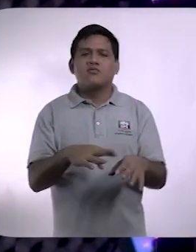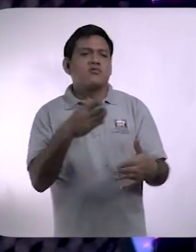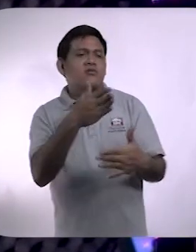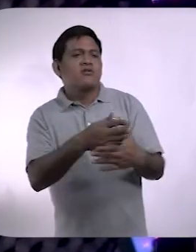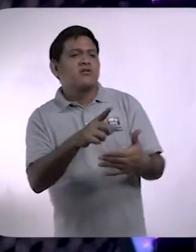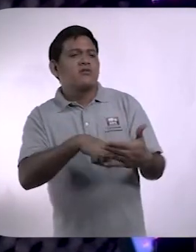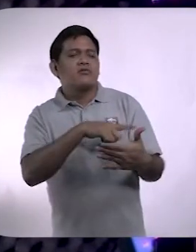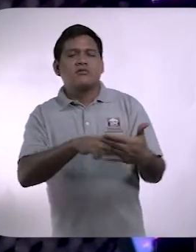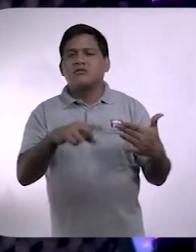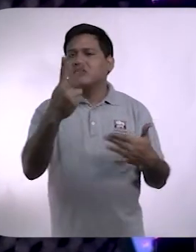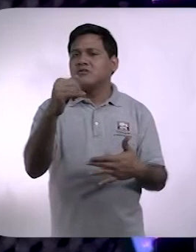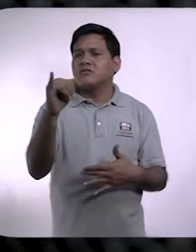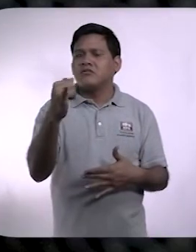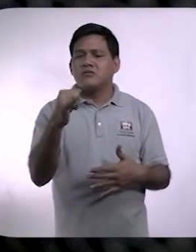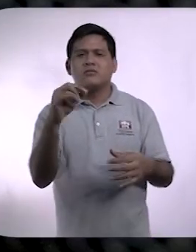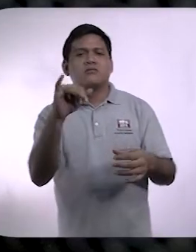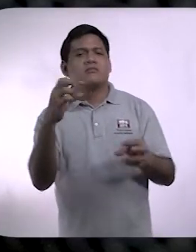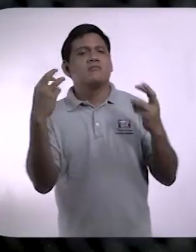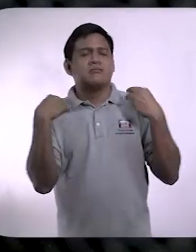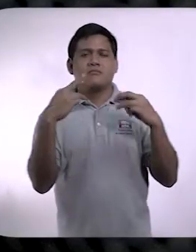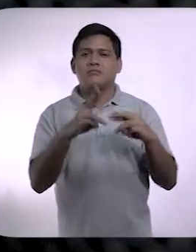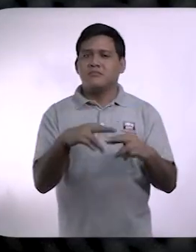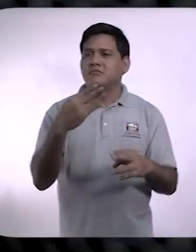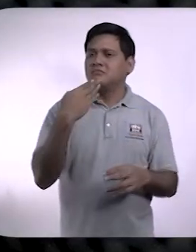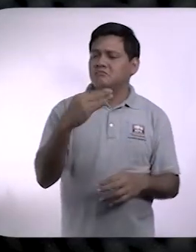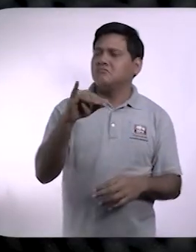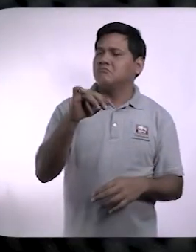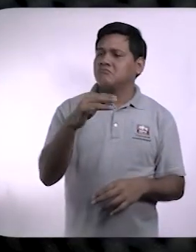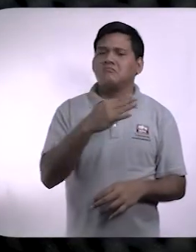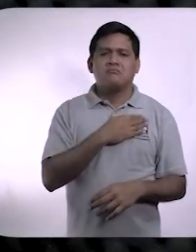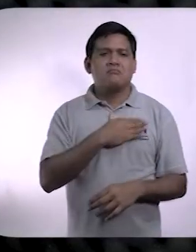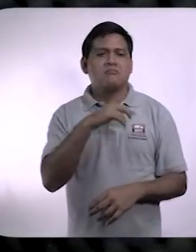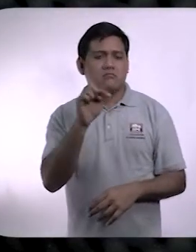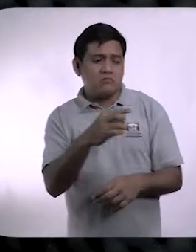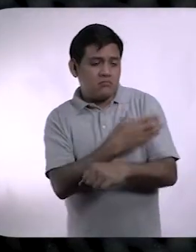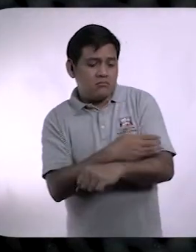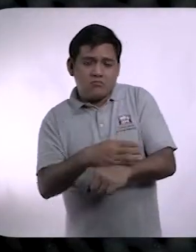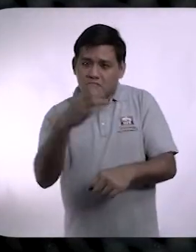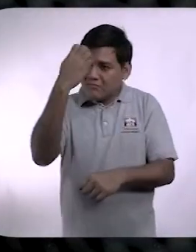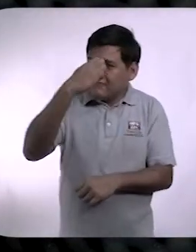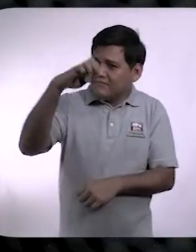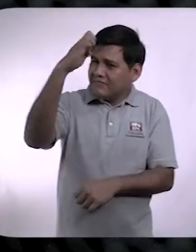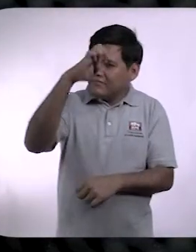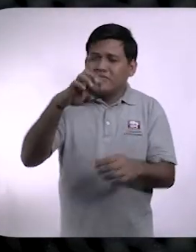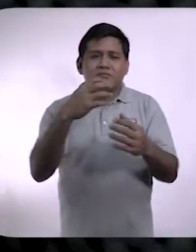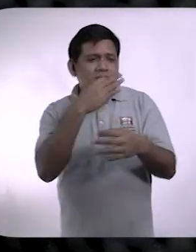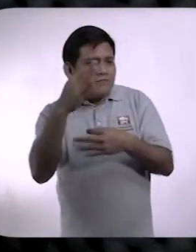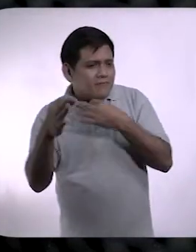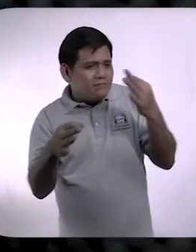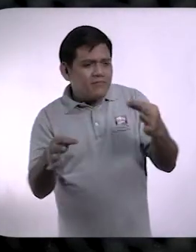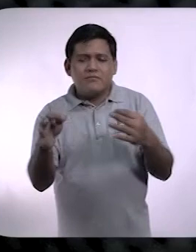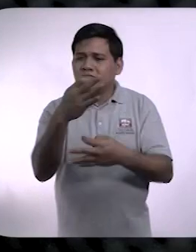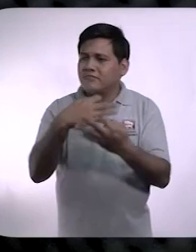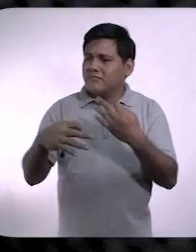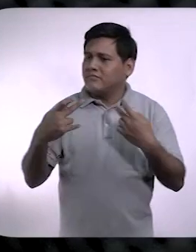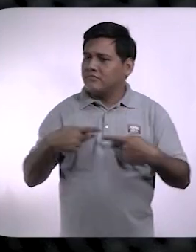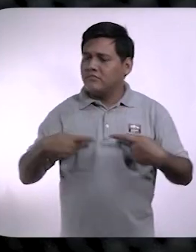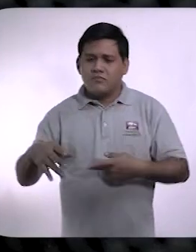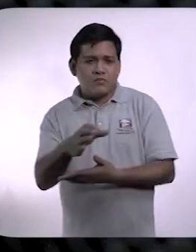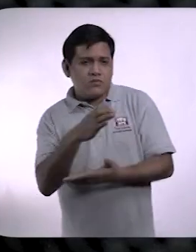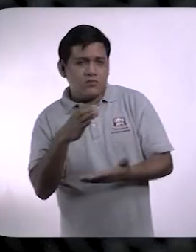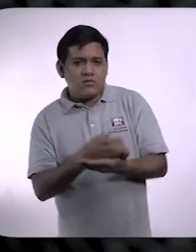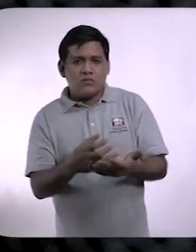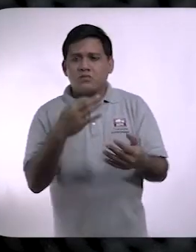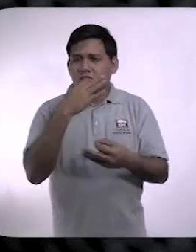es, maestro. La verdad es que ha sido muy bueno que usted nos haya venido a compartir toda esta información, sobre todo porque la ciudadanía tiene que